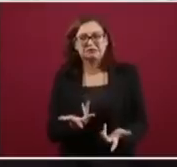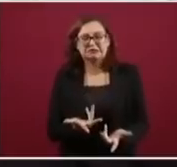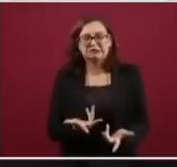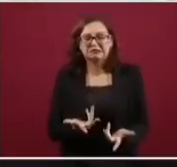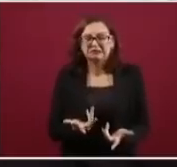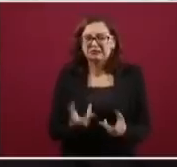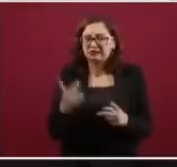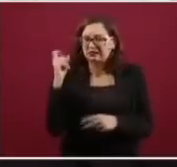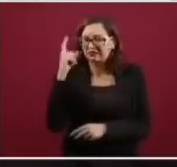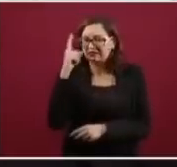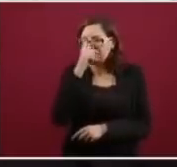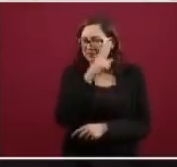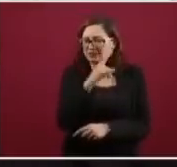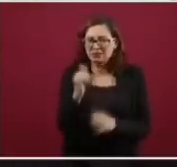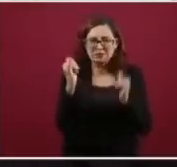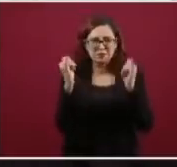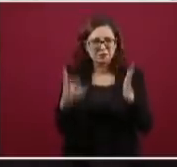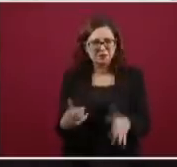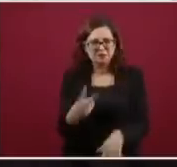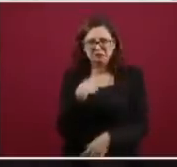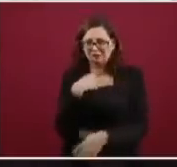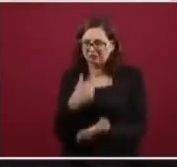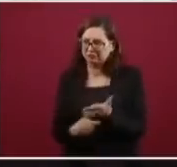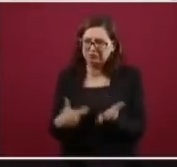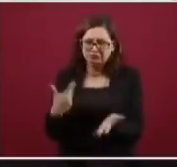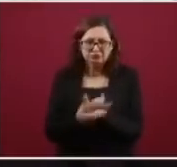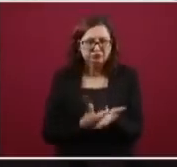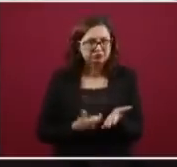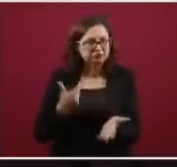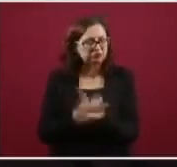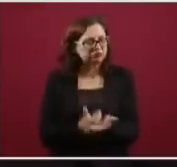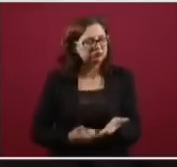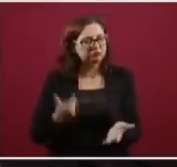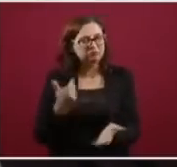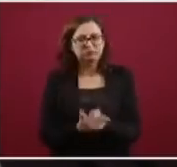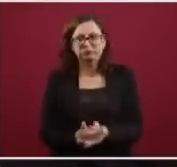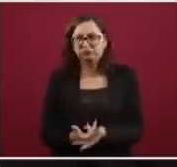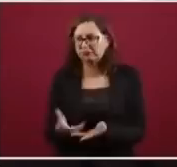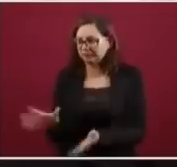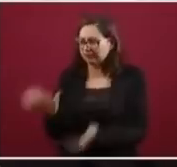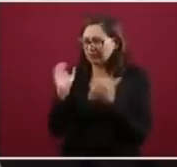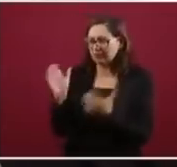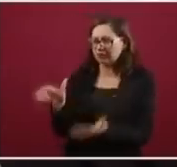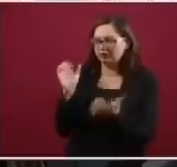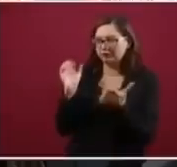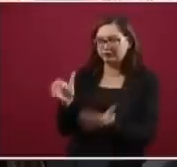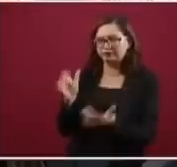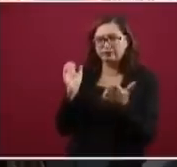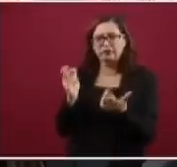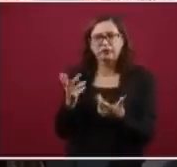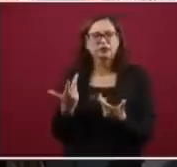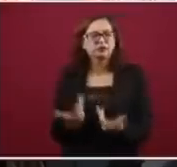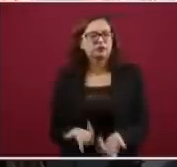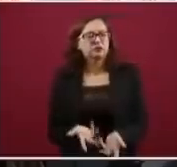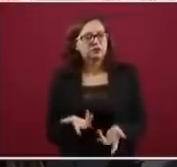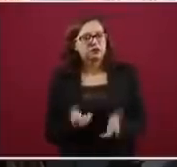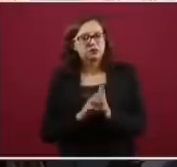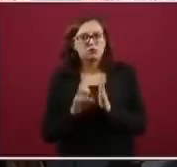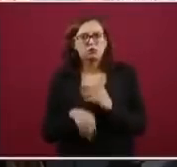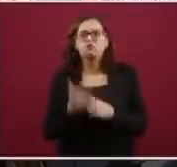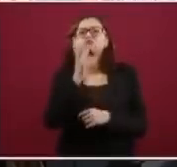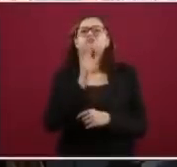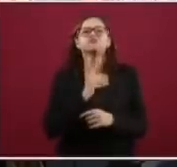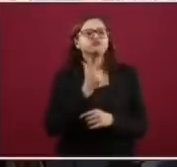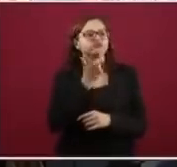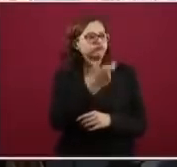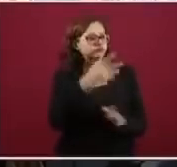para pues para compensar todos los los recursos que no que no se pueden tener por otras vías como por ejemplo por la caída en los precios del petróleo